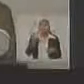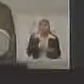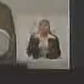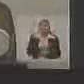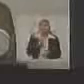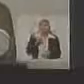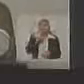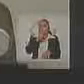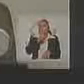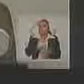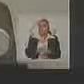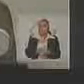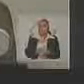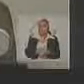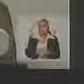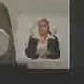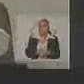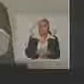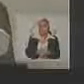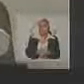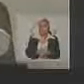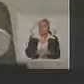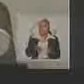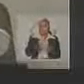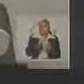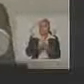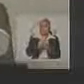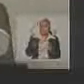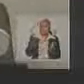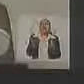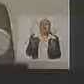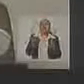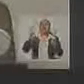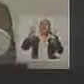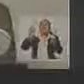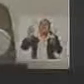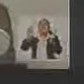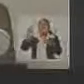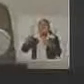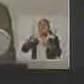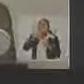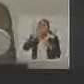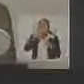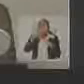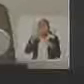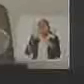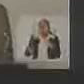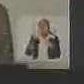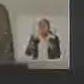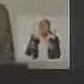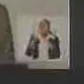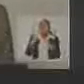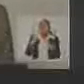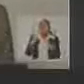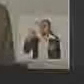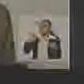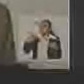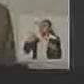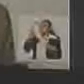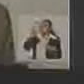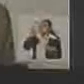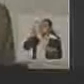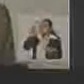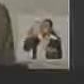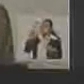entonces albergar un futuro mejor. Será en la educación, será en el ejemplo, será precisamente en los programas que en las